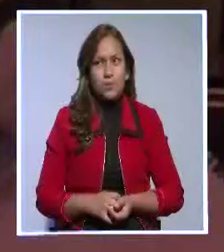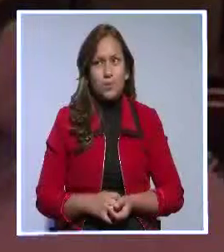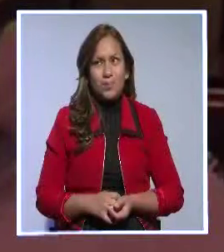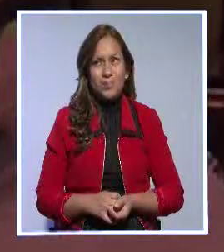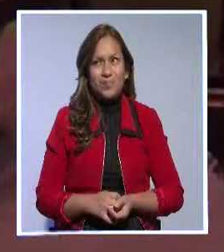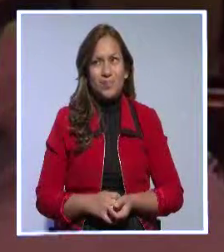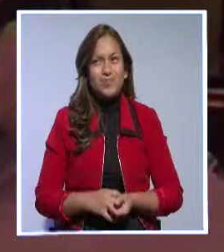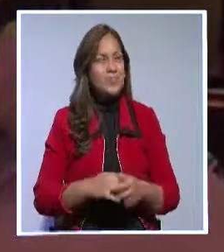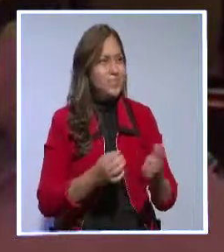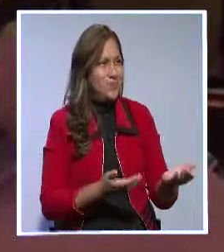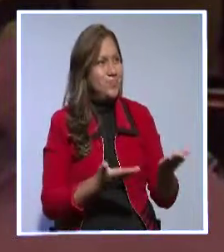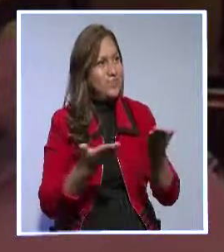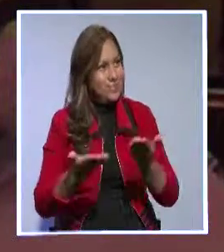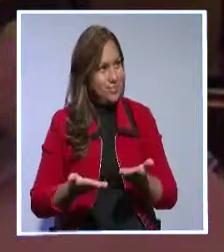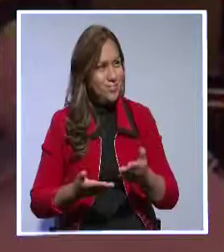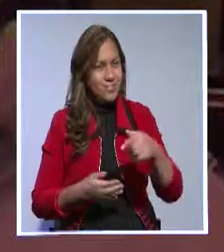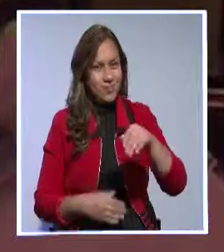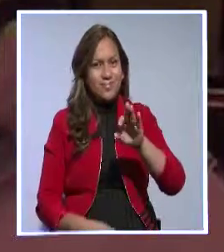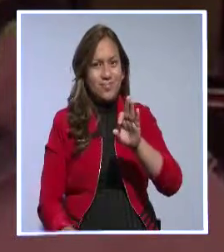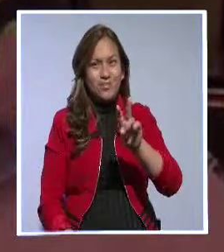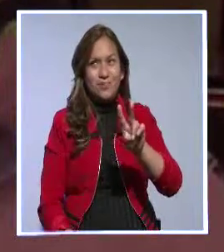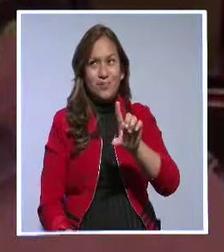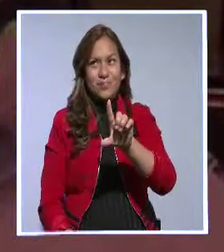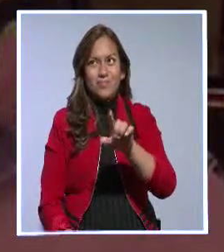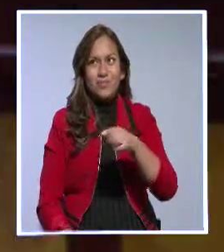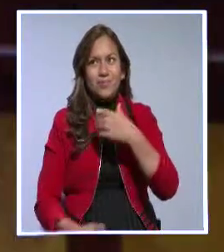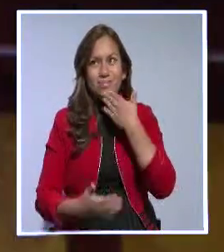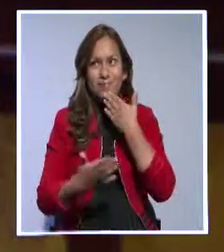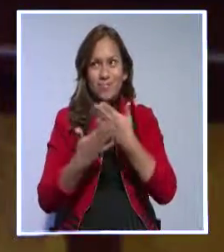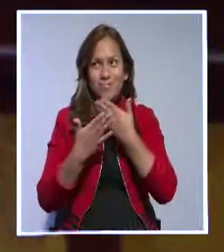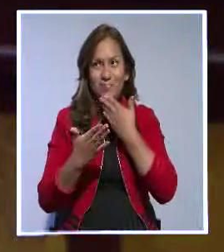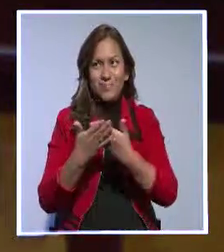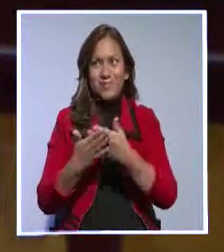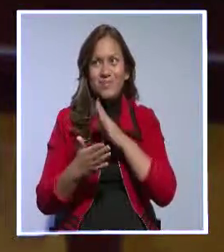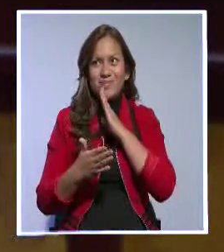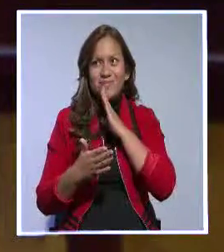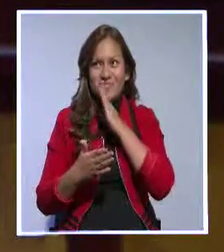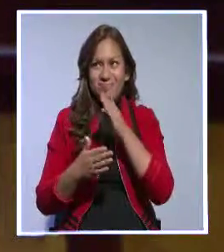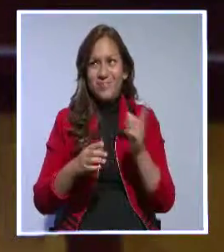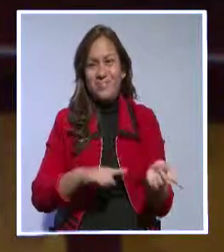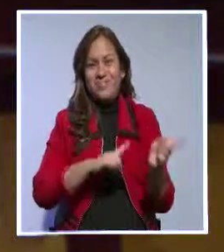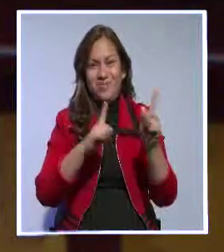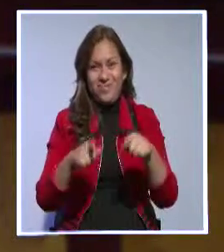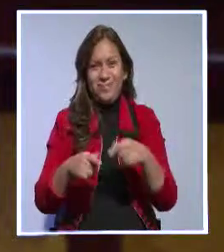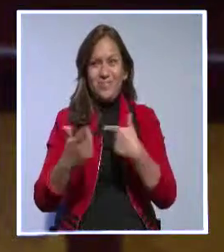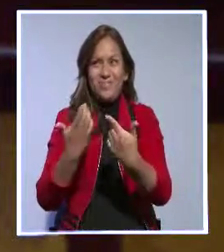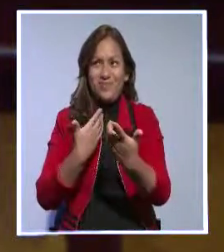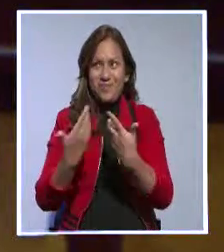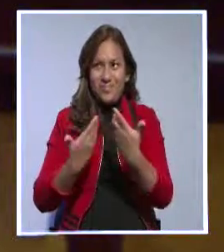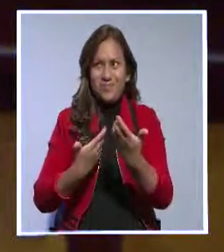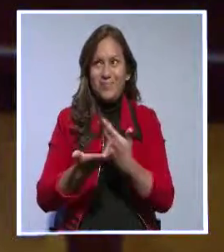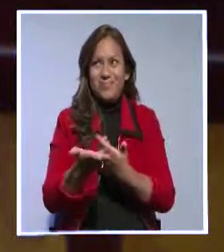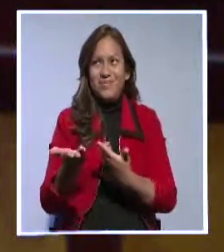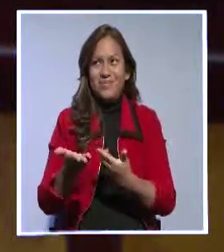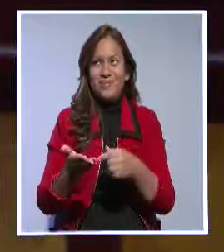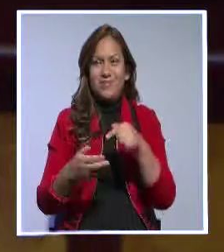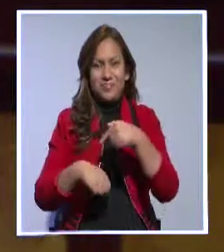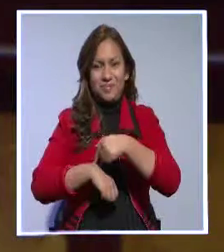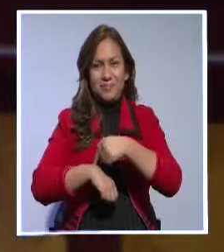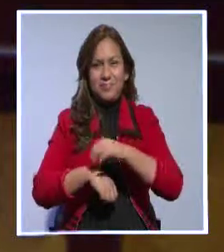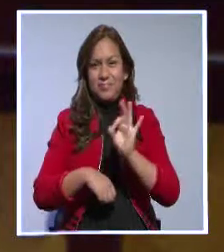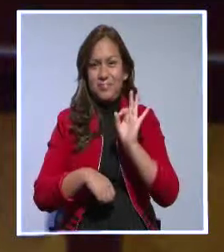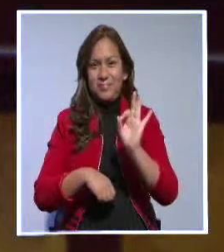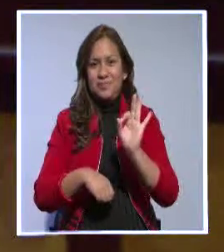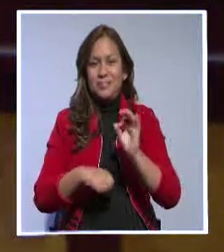cristian que tal bienvenido a tve le noticias qué gusto hola belky siempre es grato conversar con tu audiencia pienso que hasta ahora la gente está